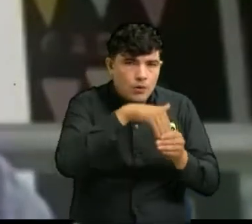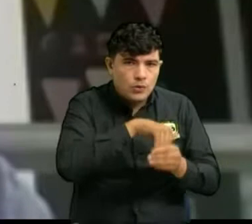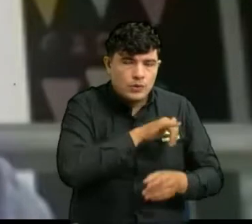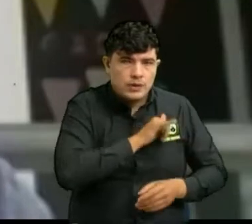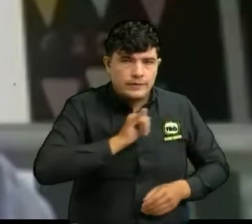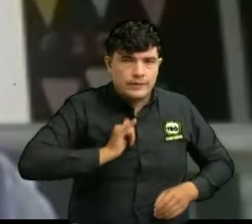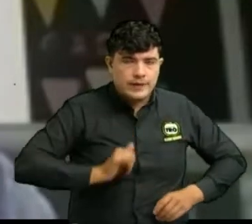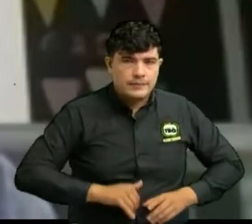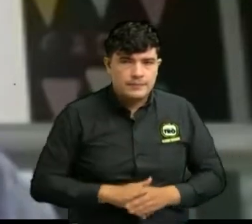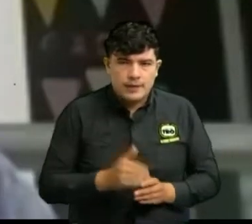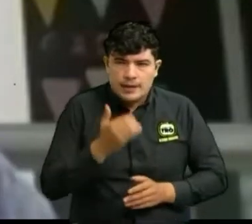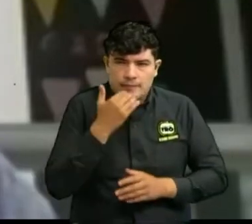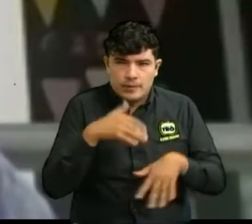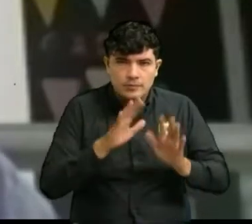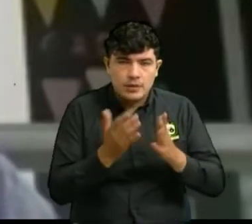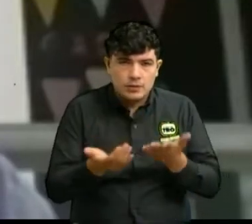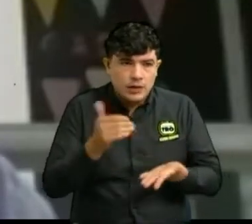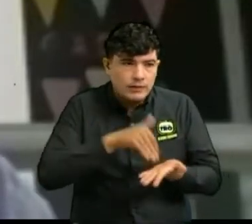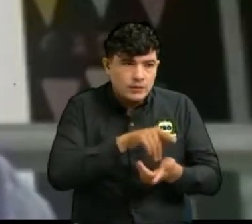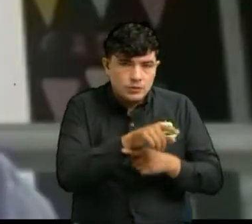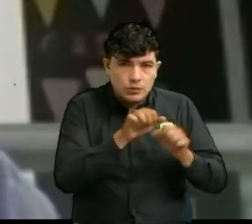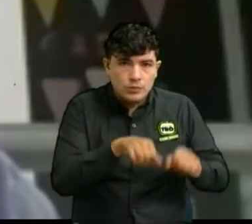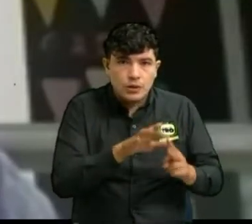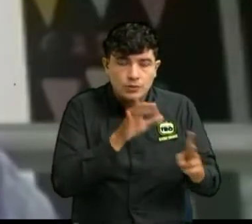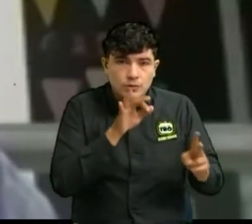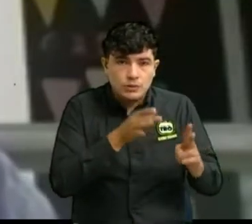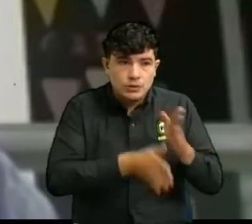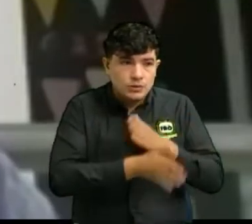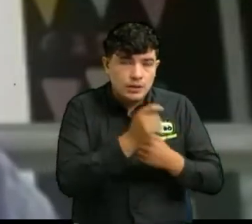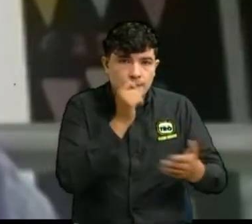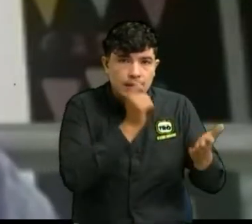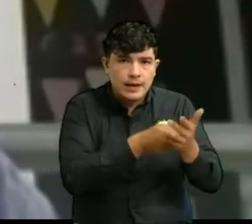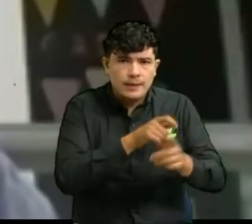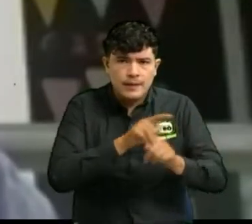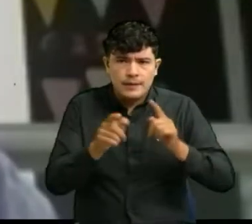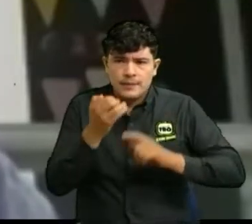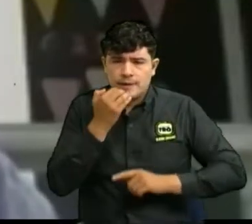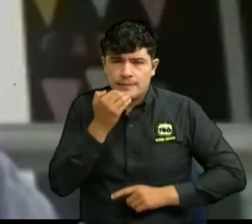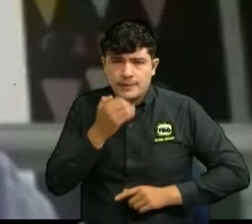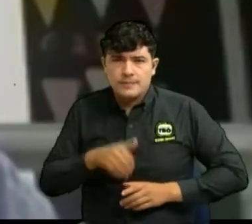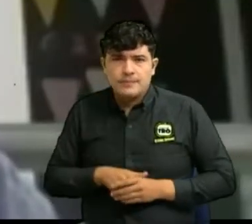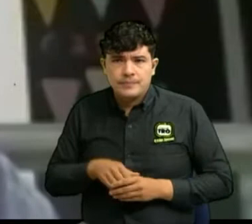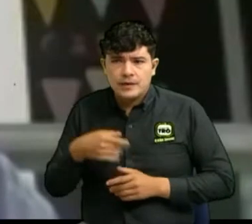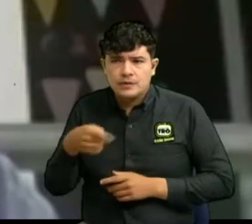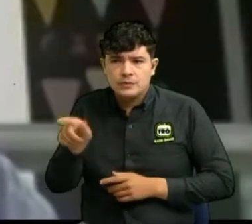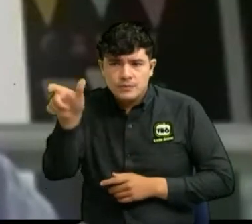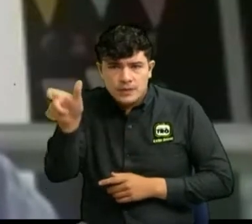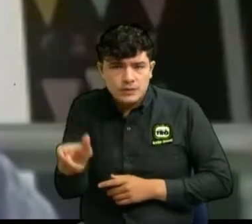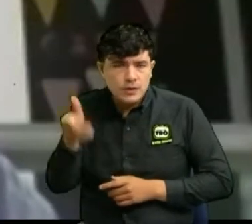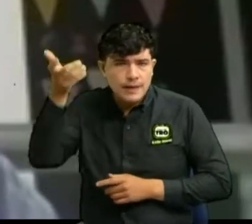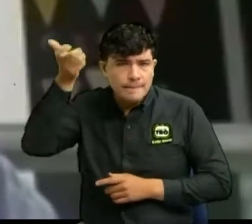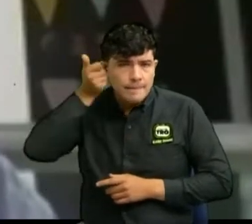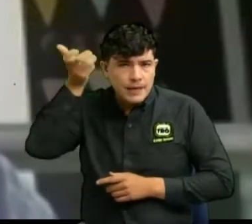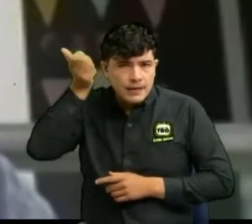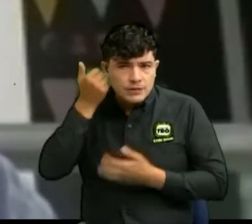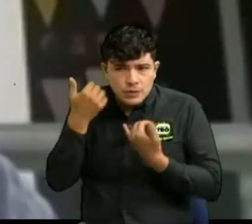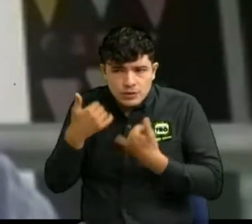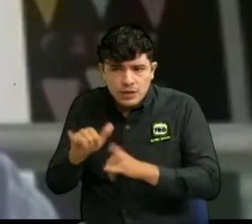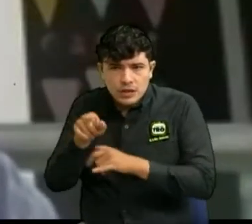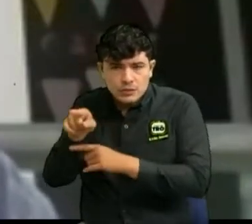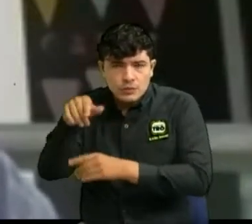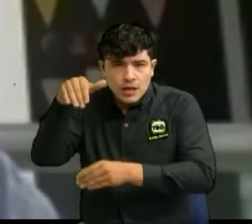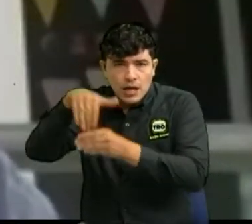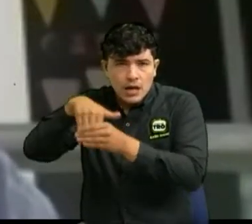con solidaridad. Esta sí podría ser una opción, pero una persona que ya es pensionada en el régimen de ahorro